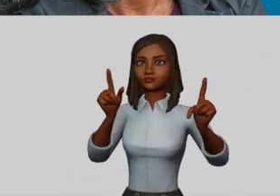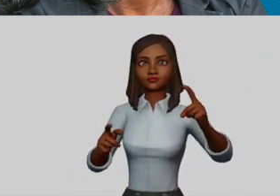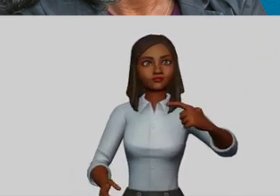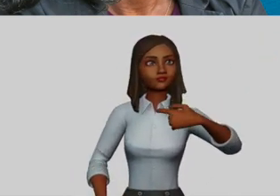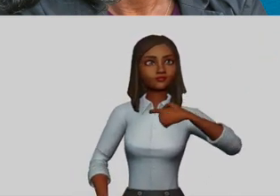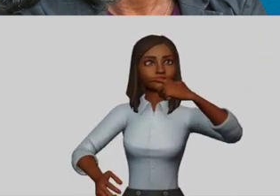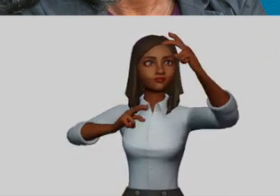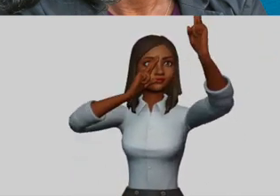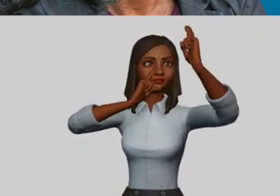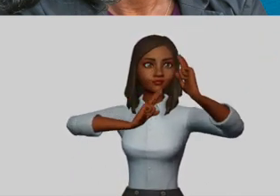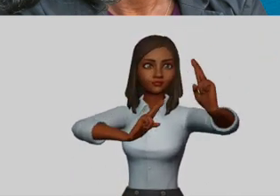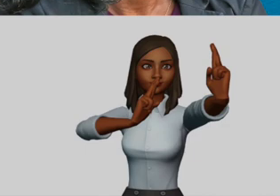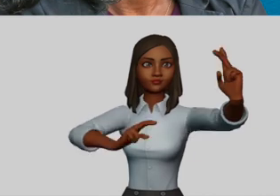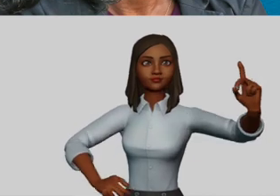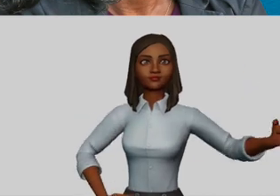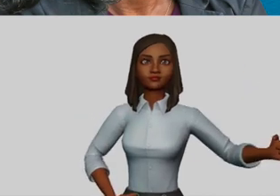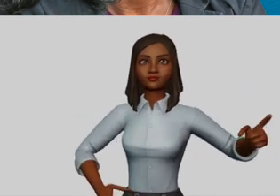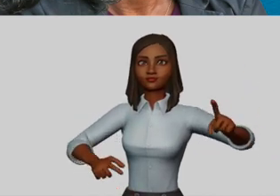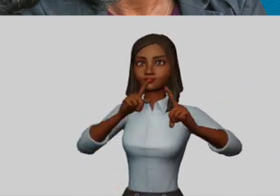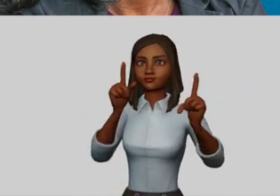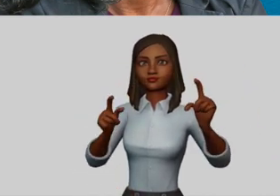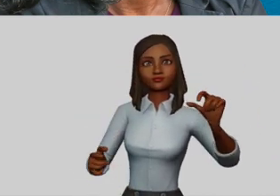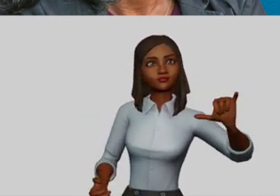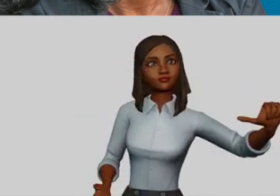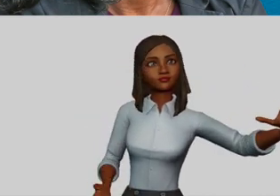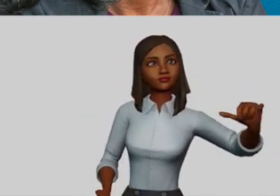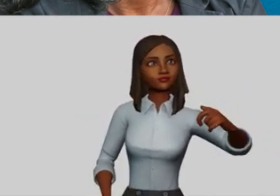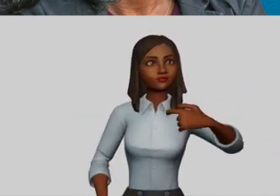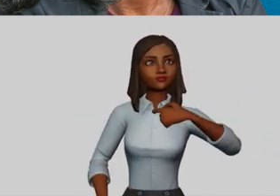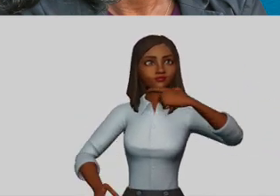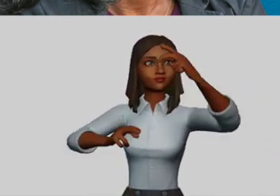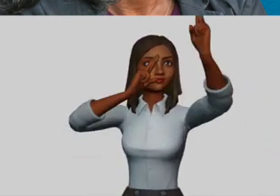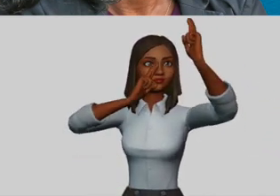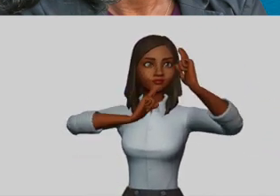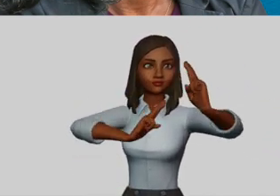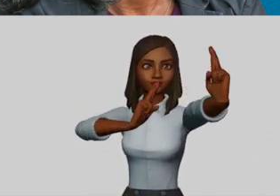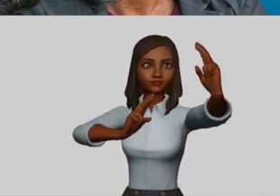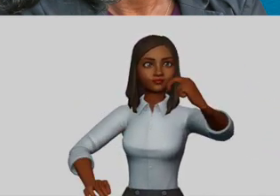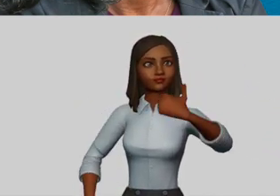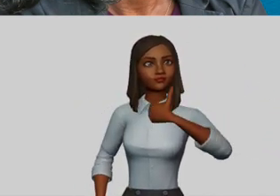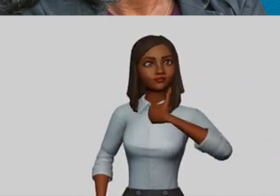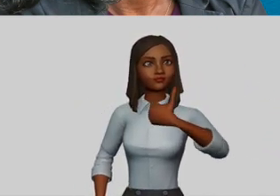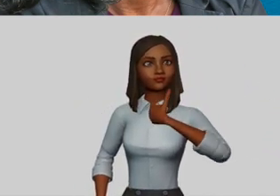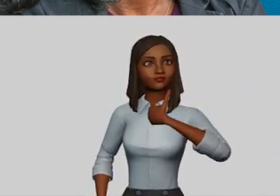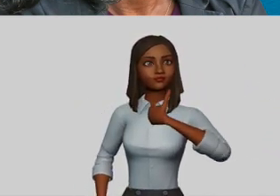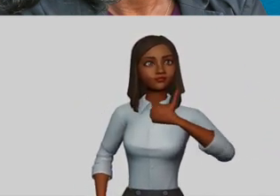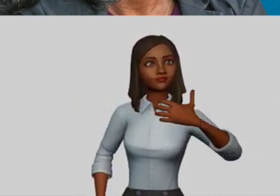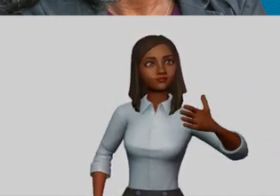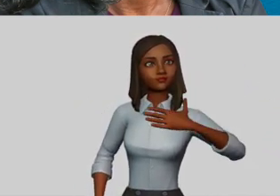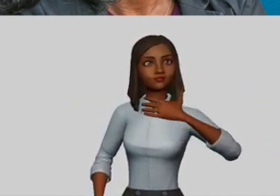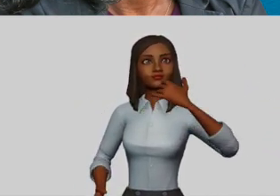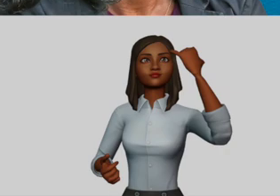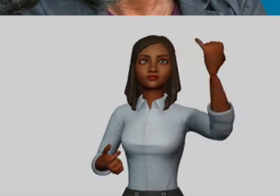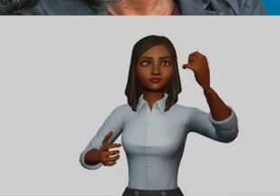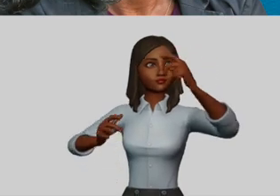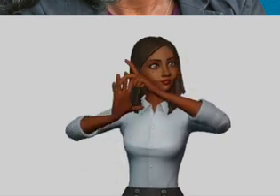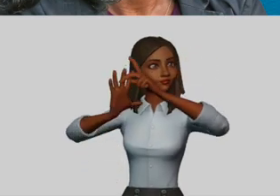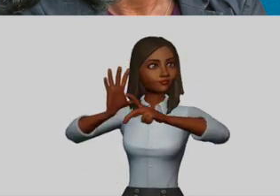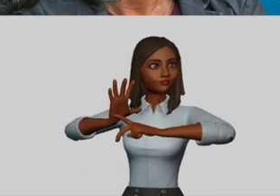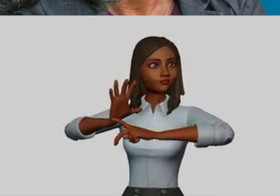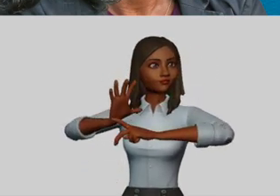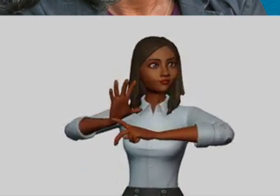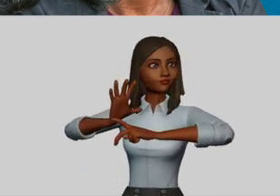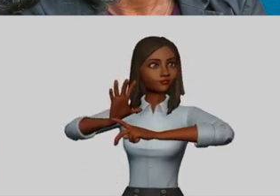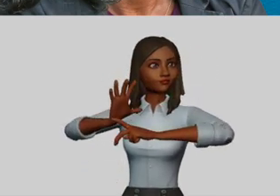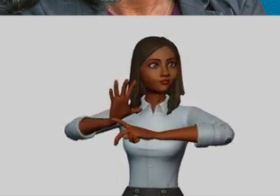realmente a sembrar lo que tú le vas a dejar al mundo. Entonces, me identifico mucho con tu historia, Yamile. No.